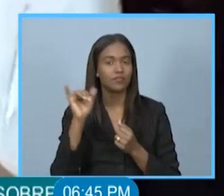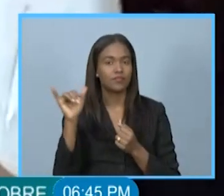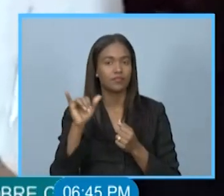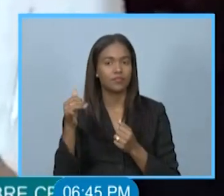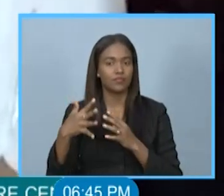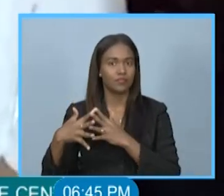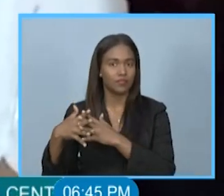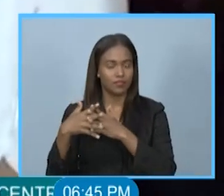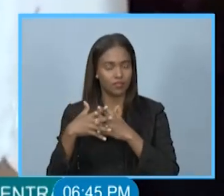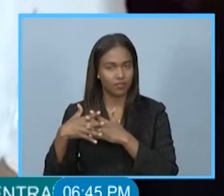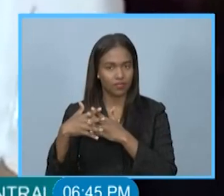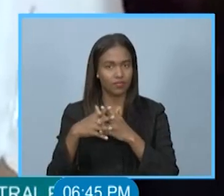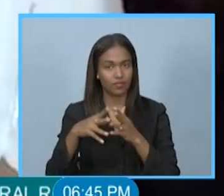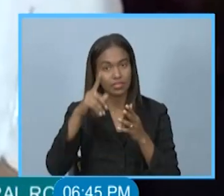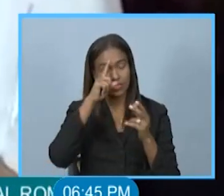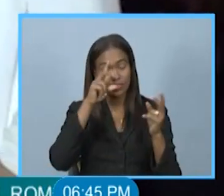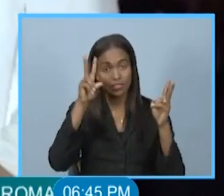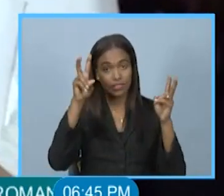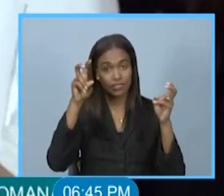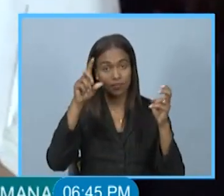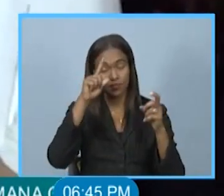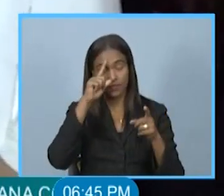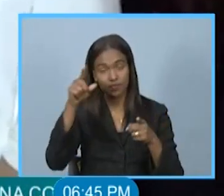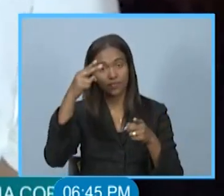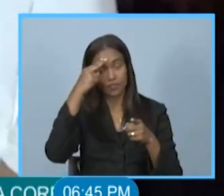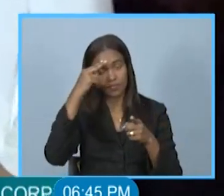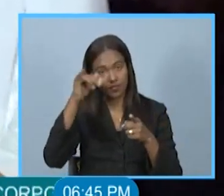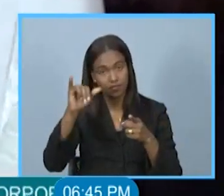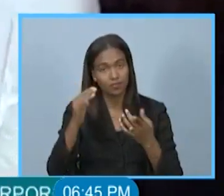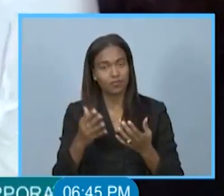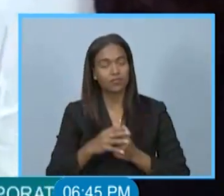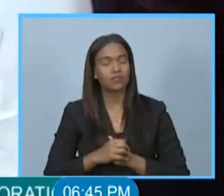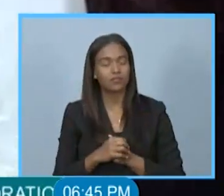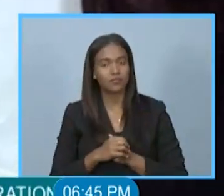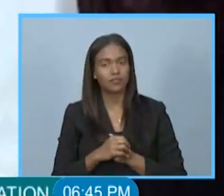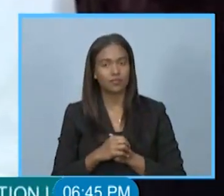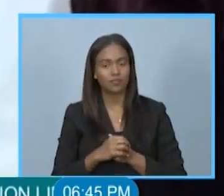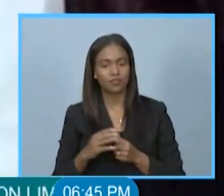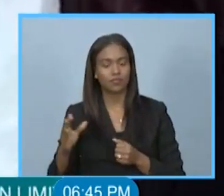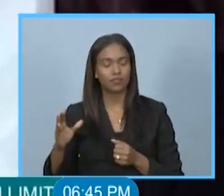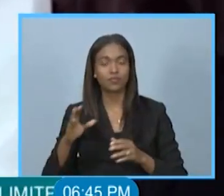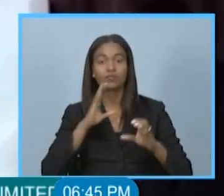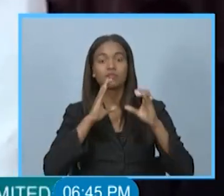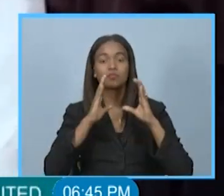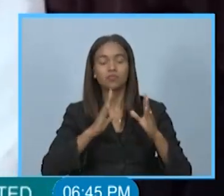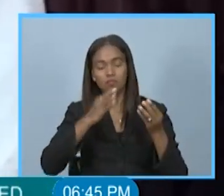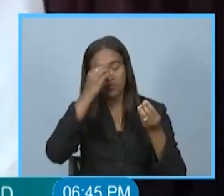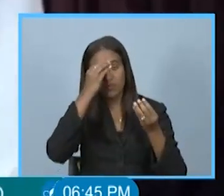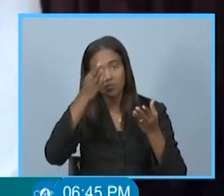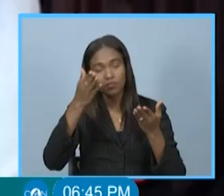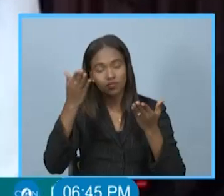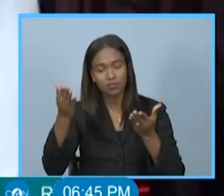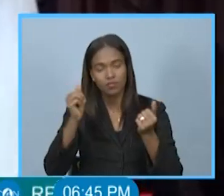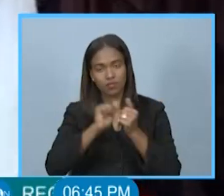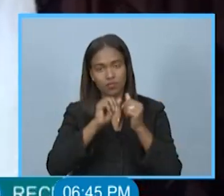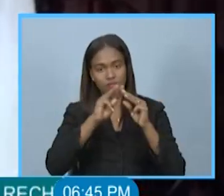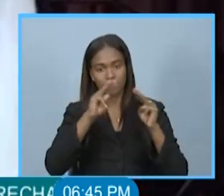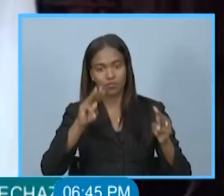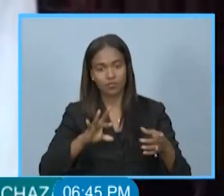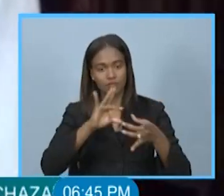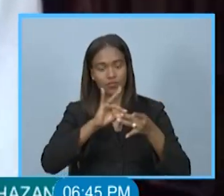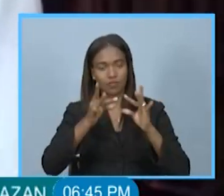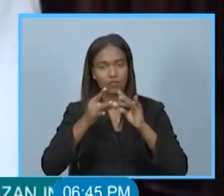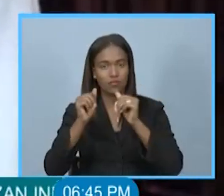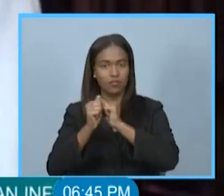Estados Unidos por el tema de Haití el comunicado que hizo alcuar el Ministerio de relaciones